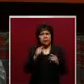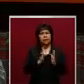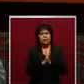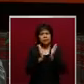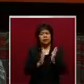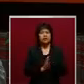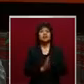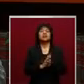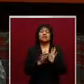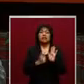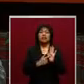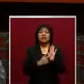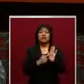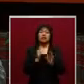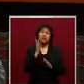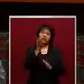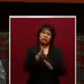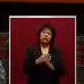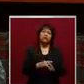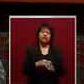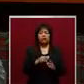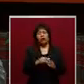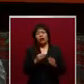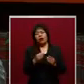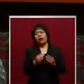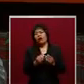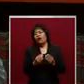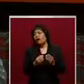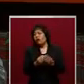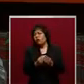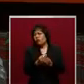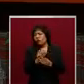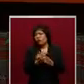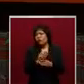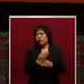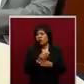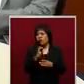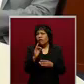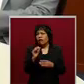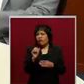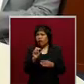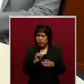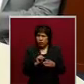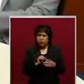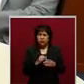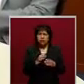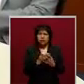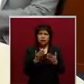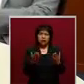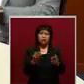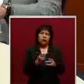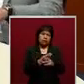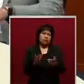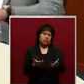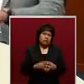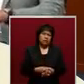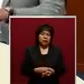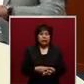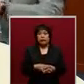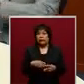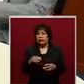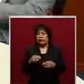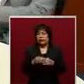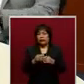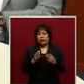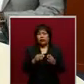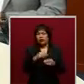ventaja para enfrentar esta nueva fase que estamos ya transcurriendo. Digo, porque independientemente de lo difícil que fue